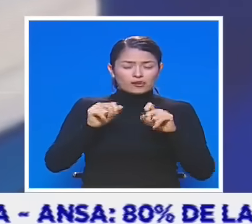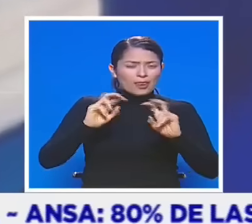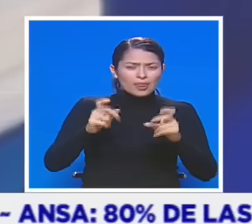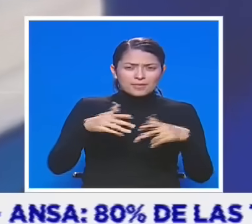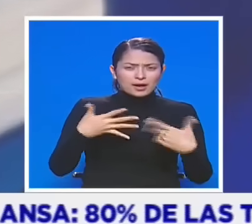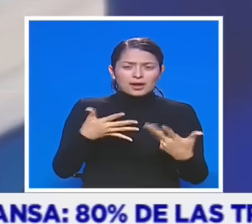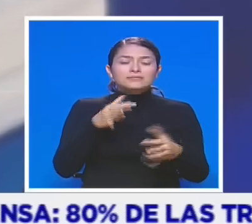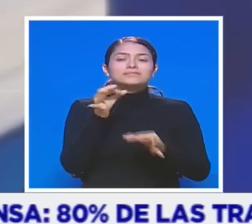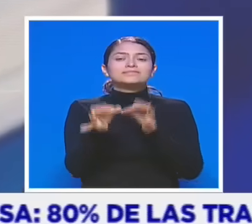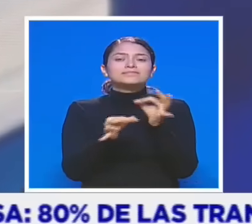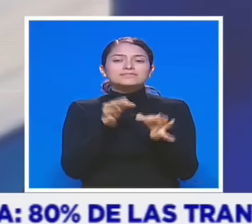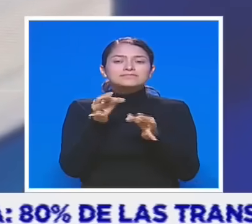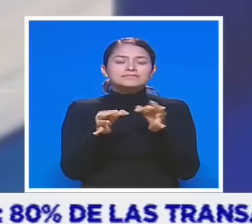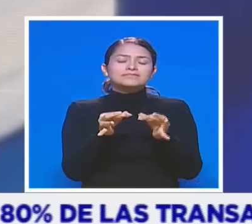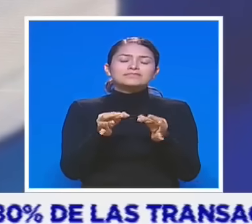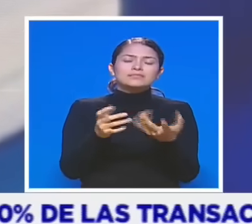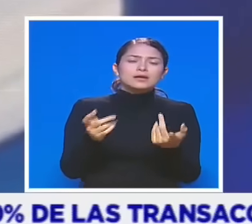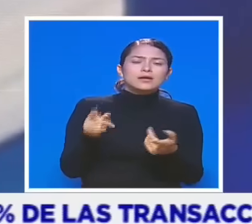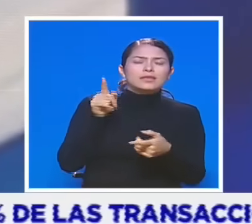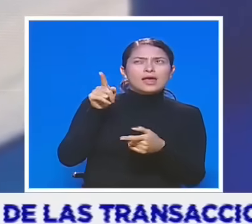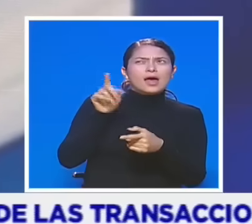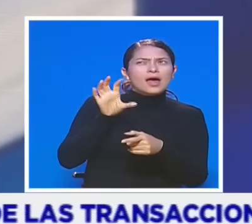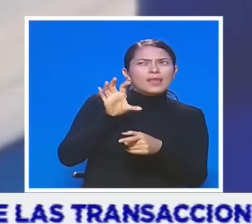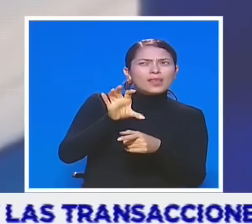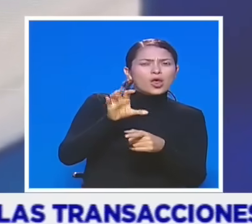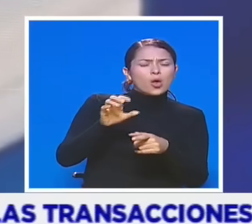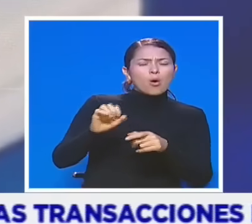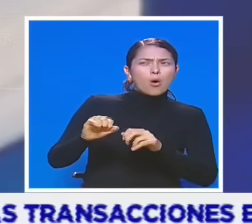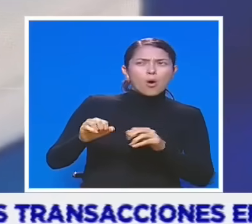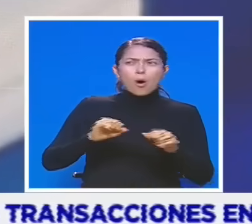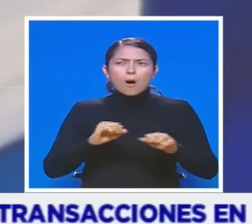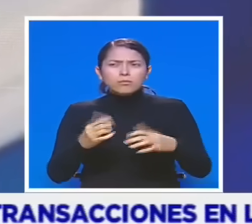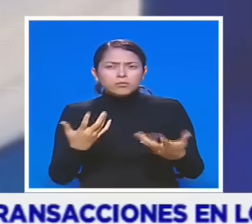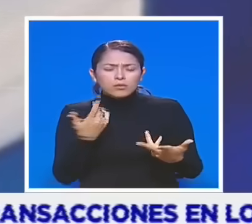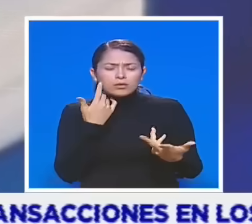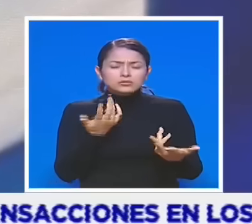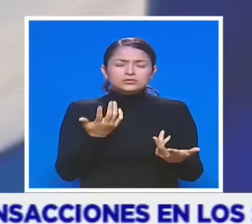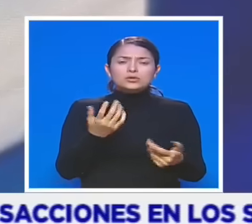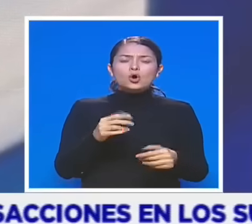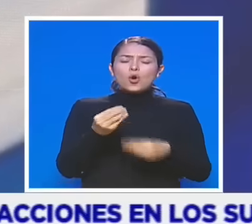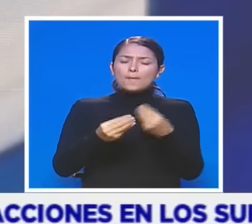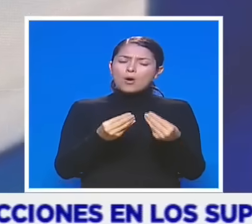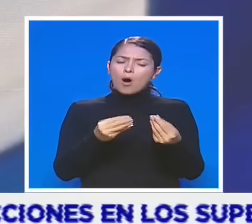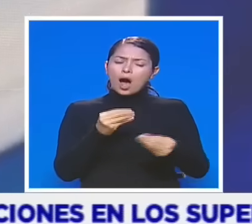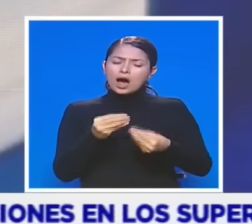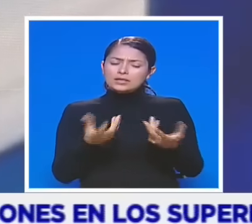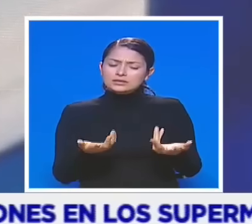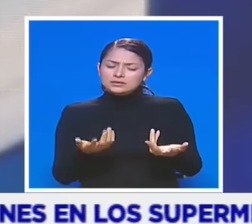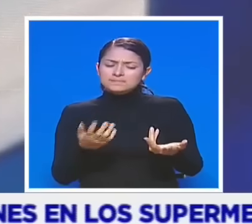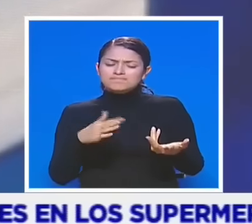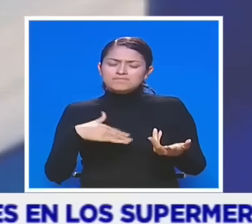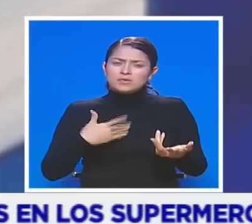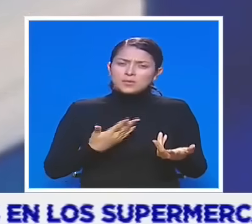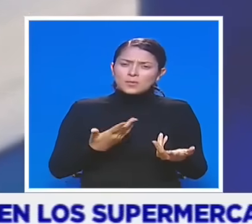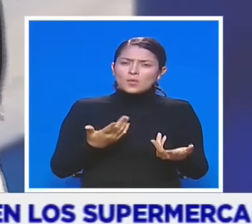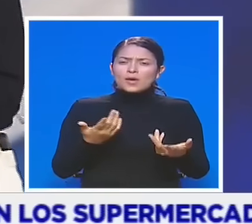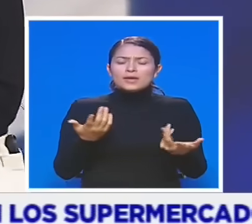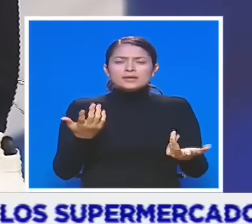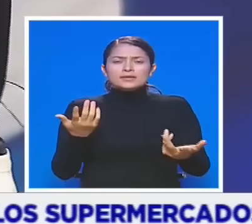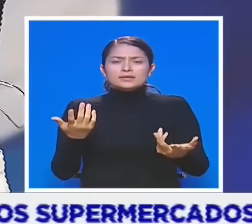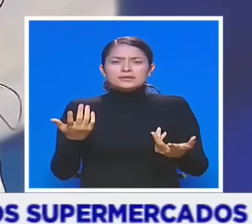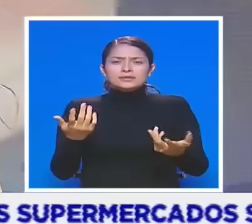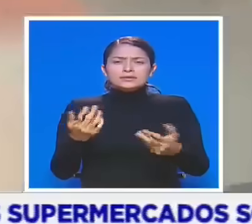explique detalles del estado de conmoción y cómo se aplica y cómo puede entonces incidir